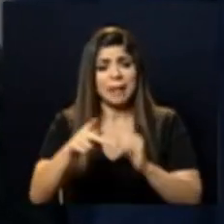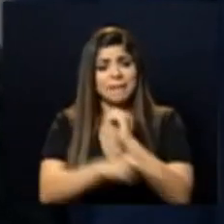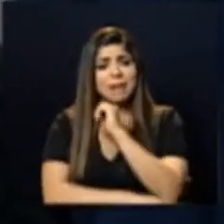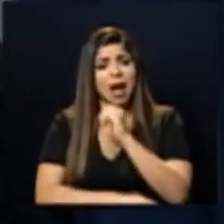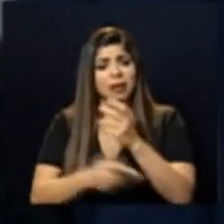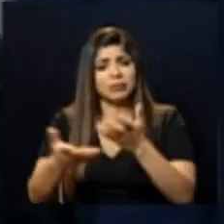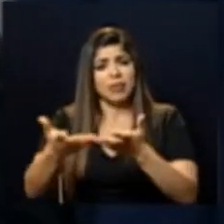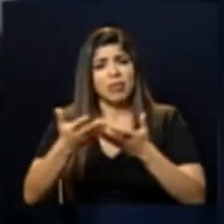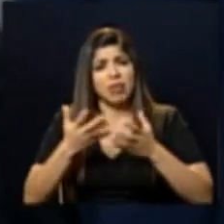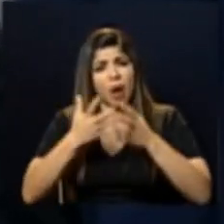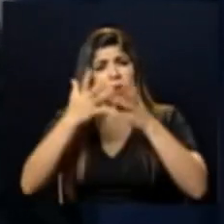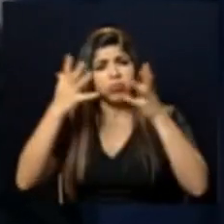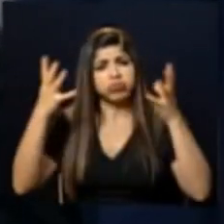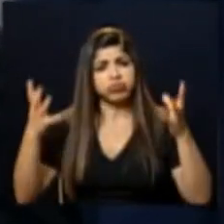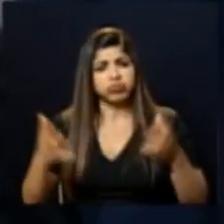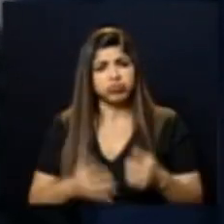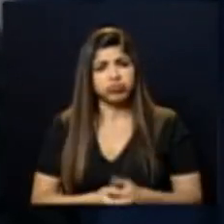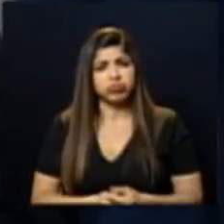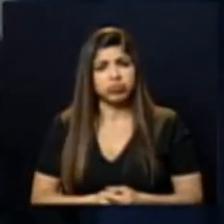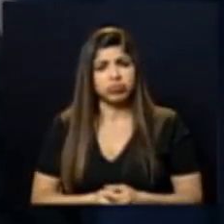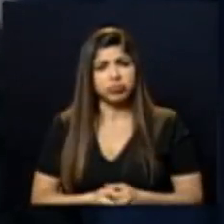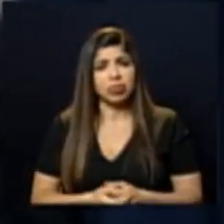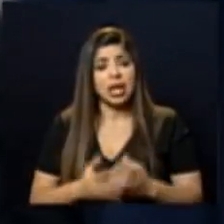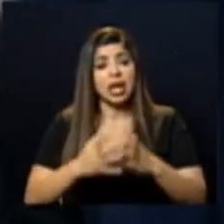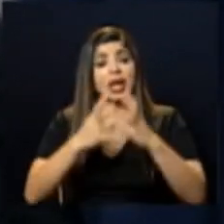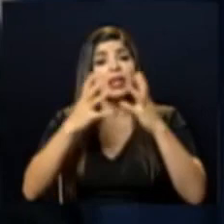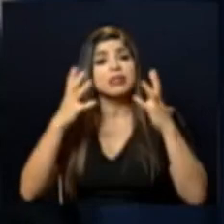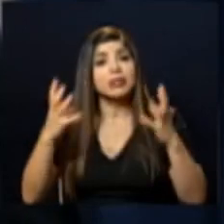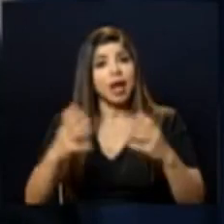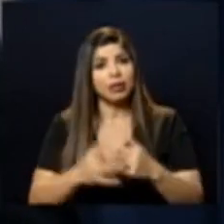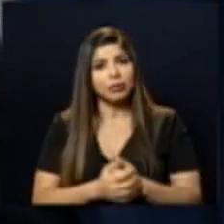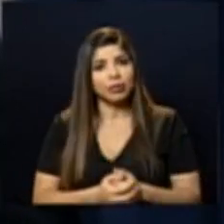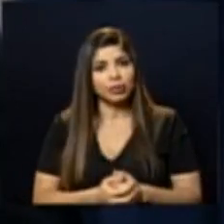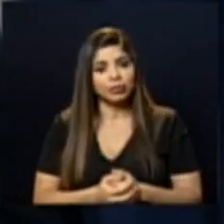ha dado y al que tanto